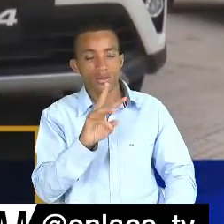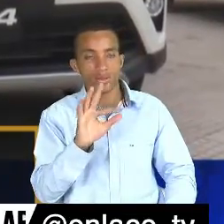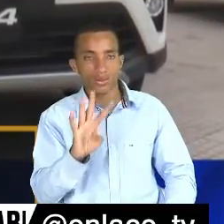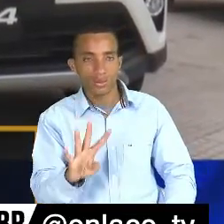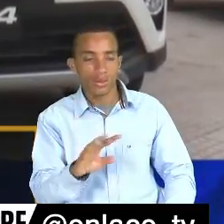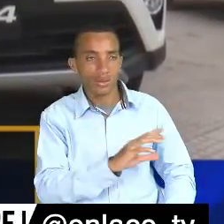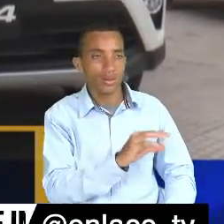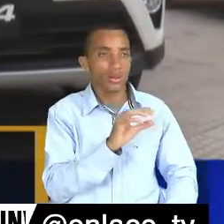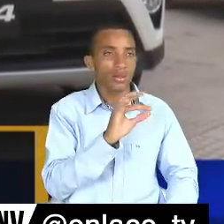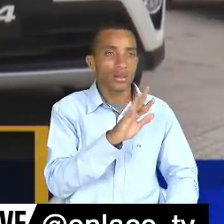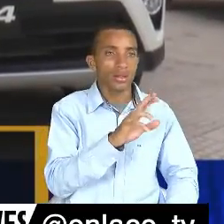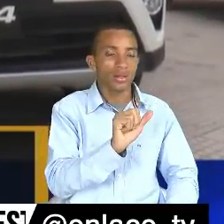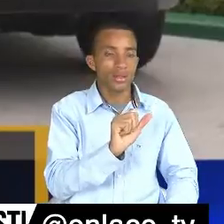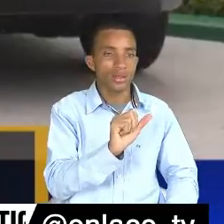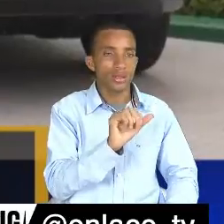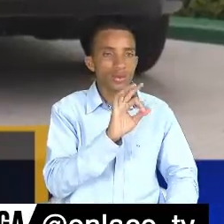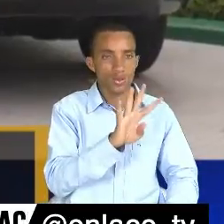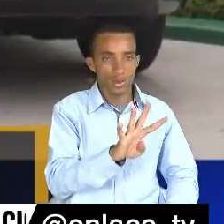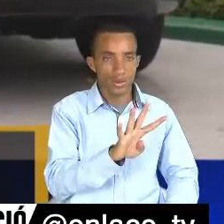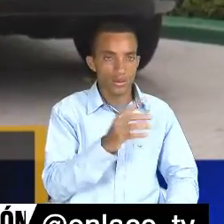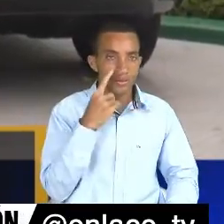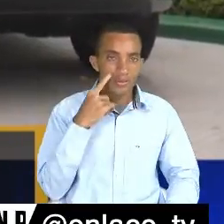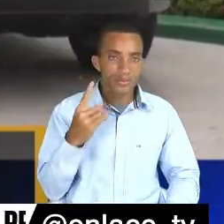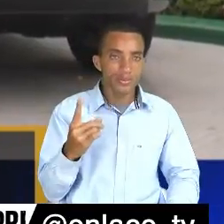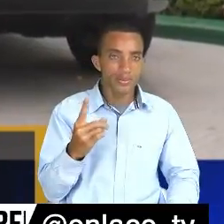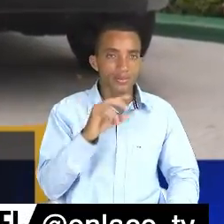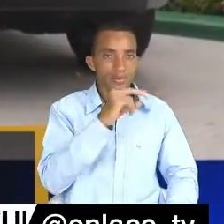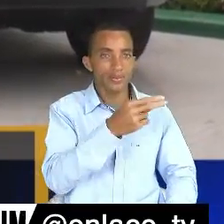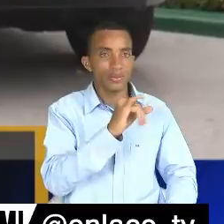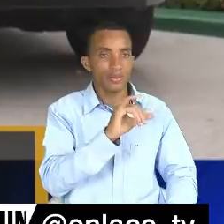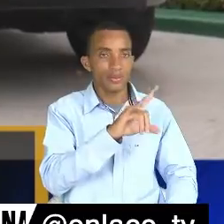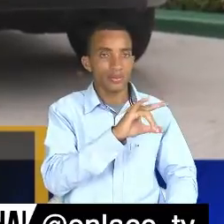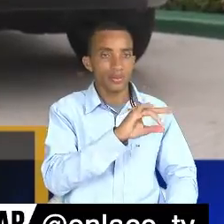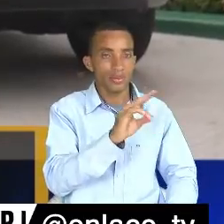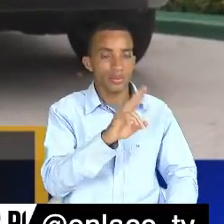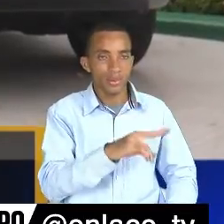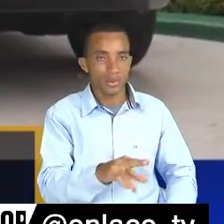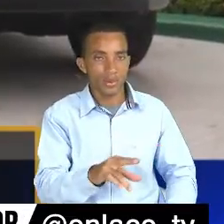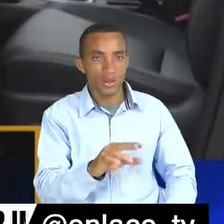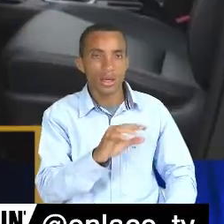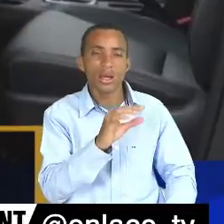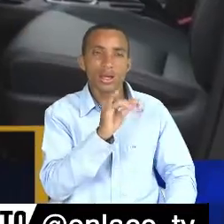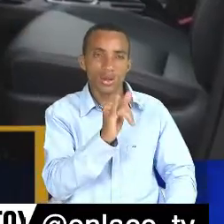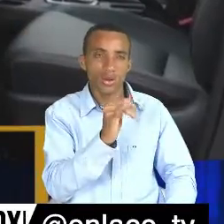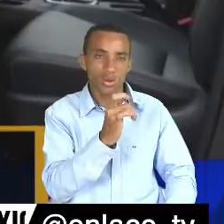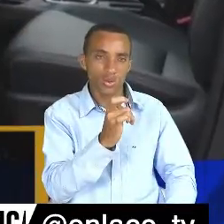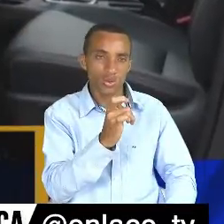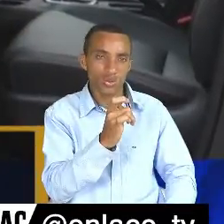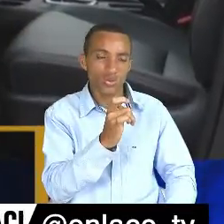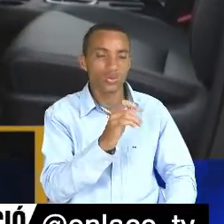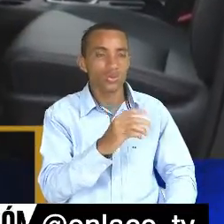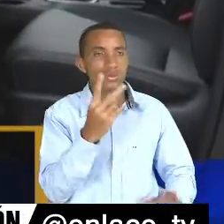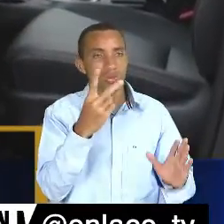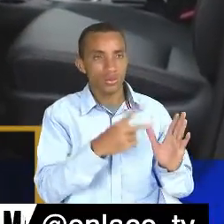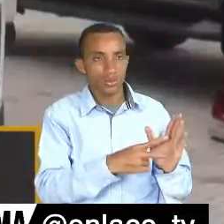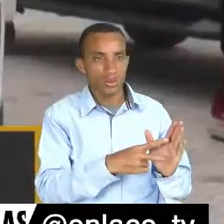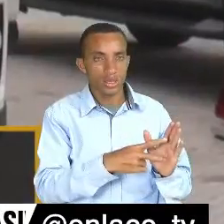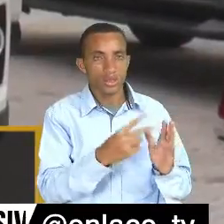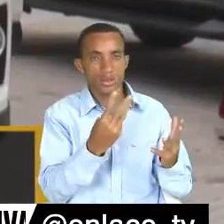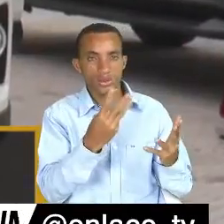Street 4x2 y la Hilux 2800, que es un carro muy especial, muy